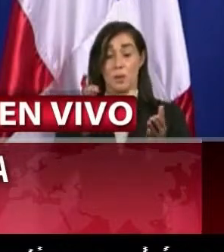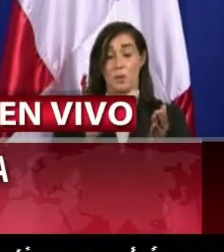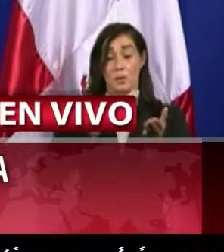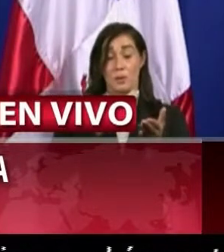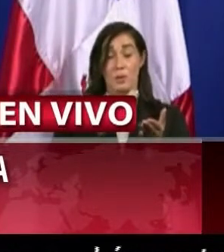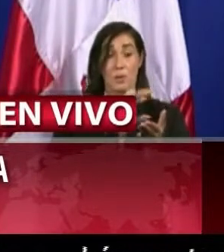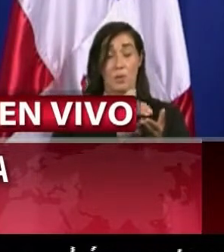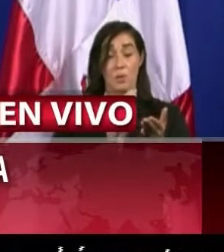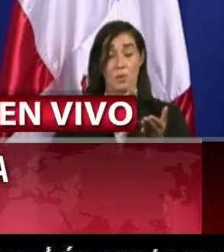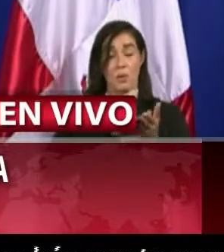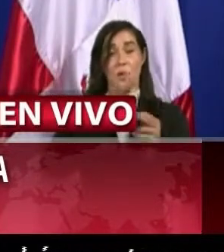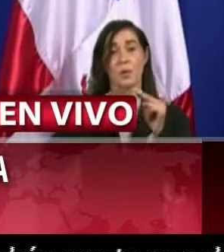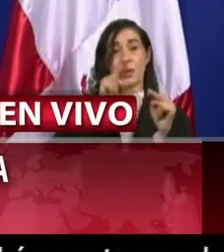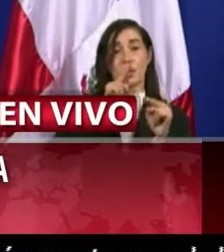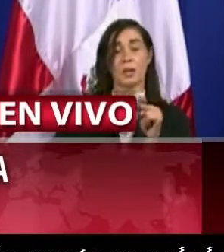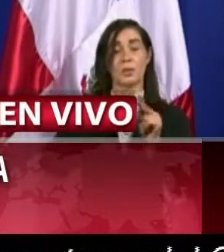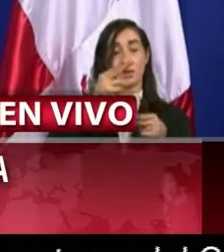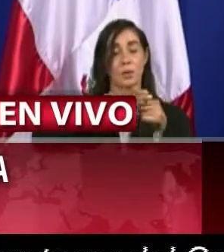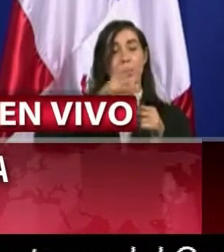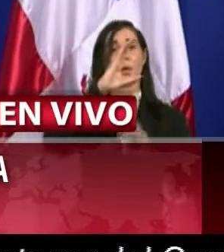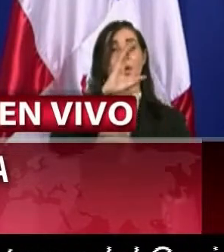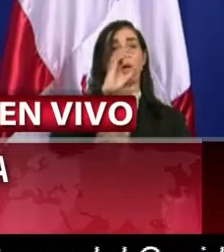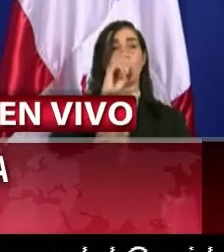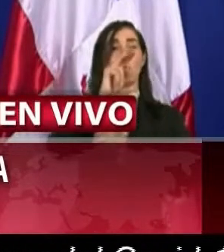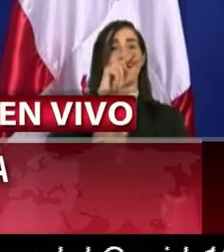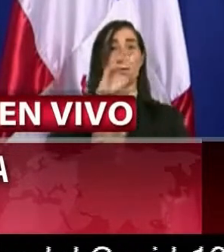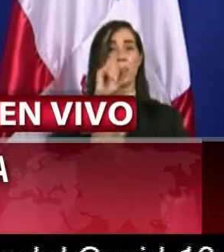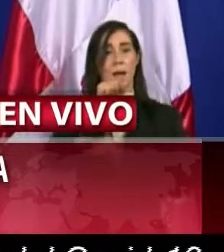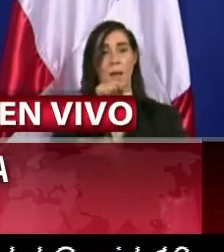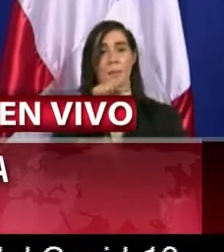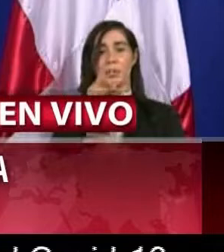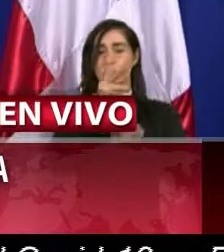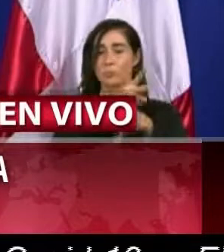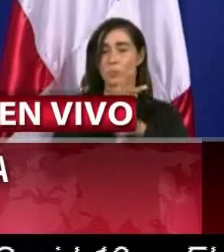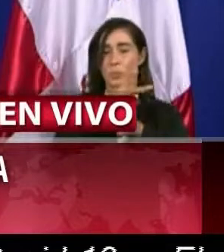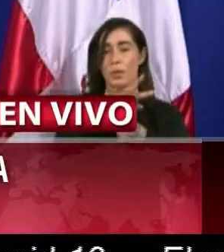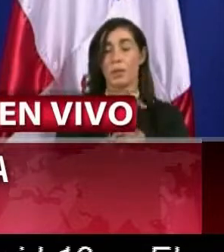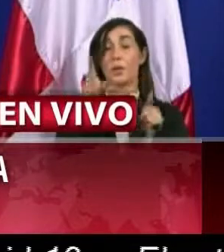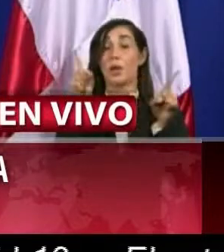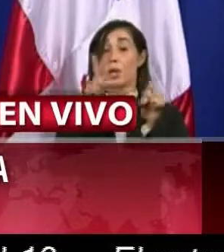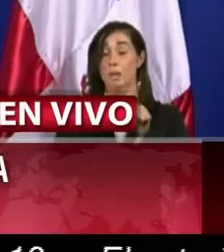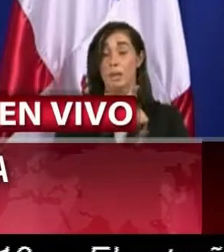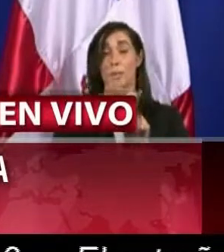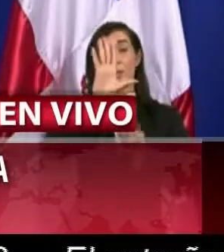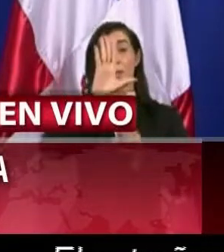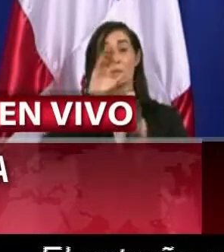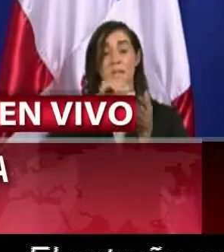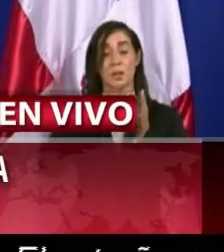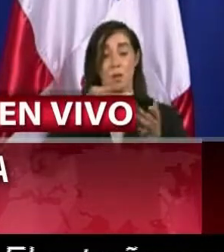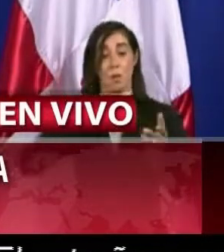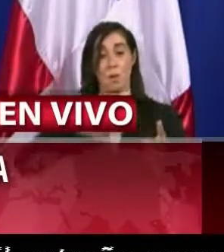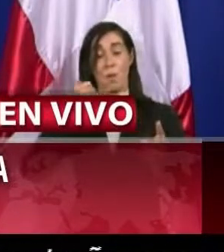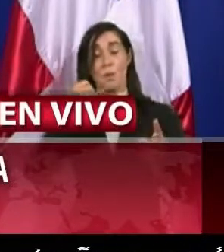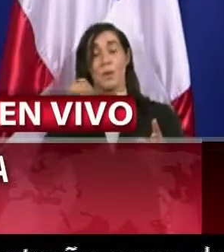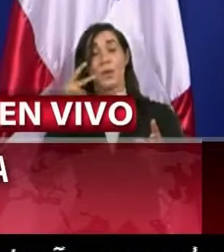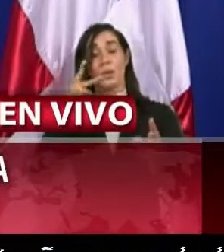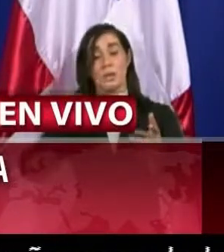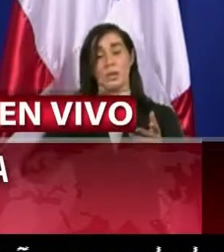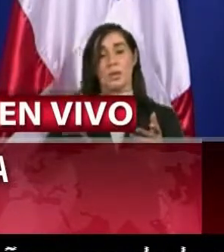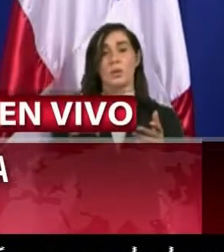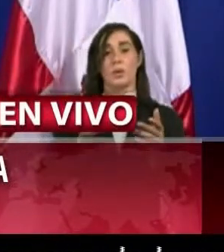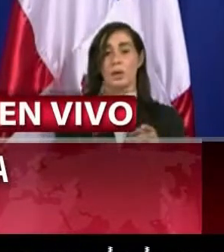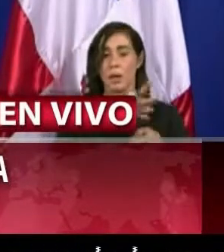Envejeciente, CONAPE, y alrededor de 5.000 niños, niñas y adolescentes están bajo el cuidado de CONANI.